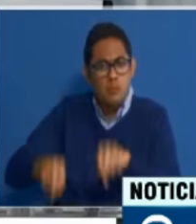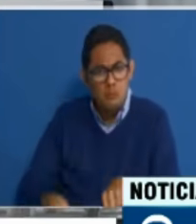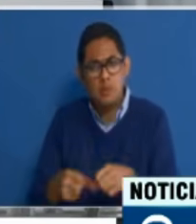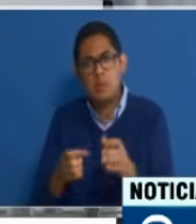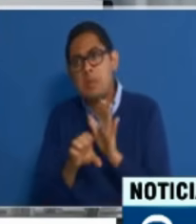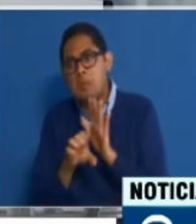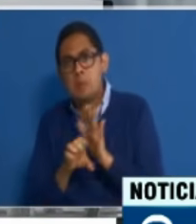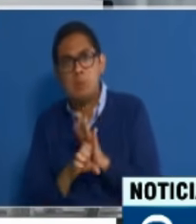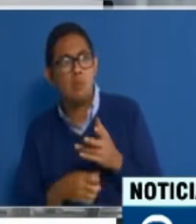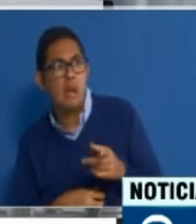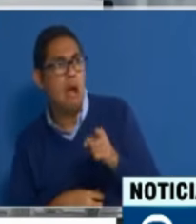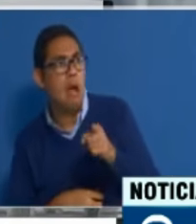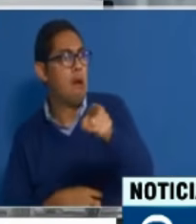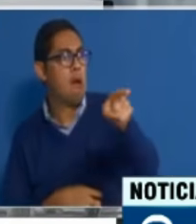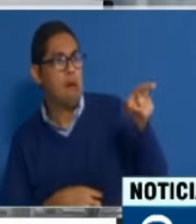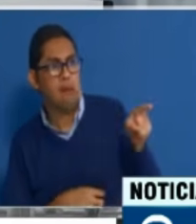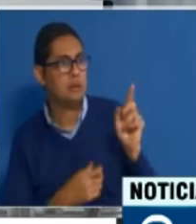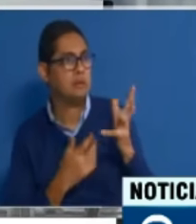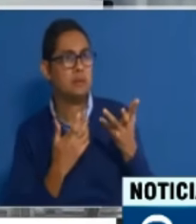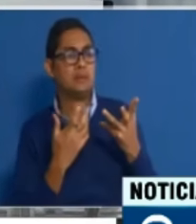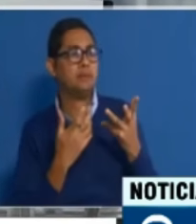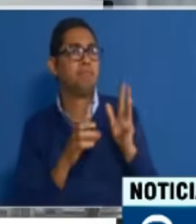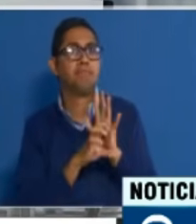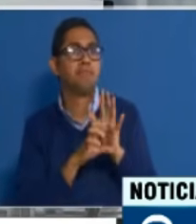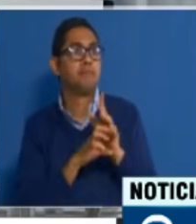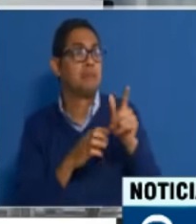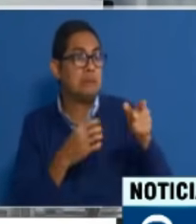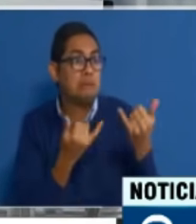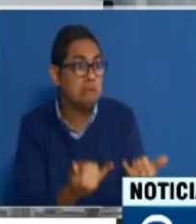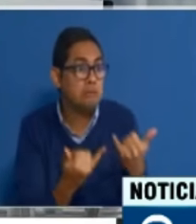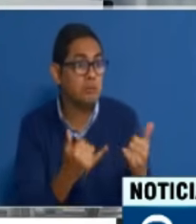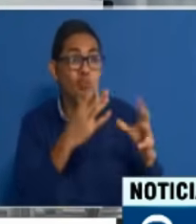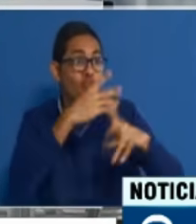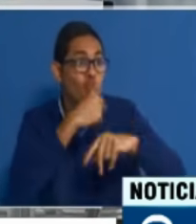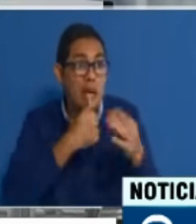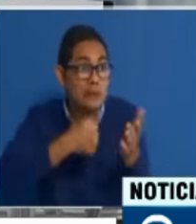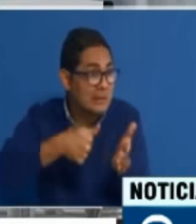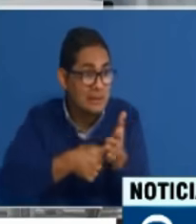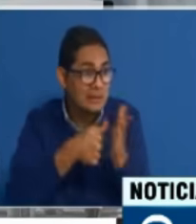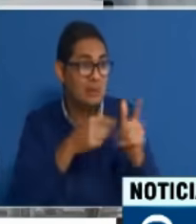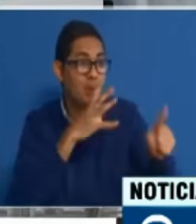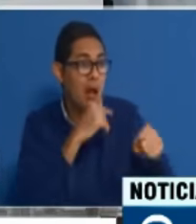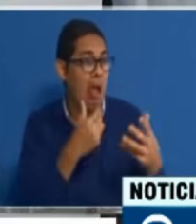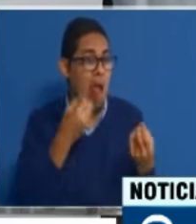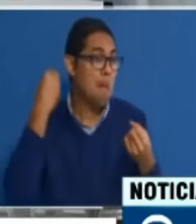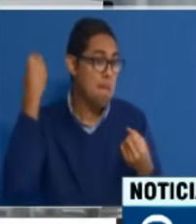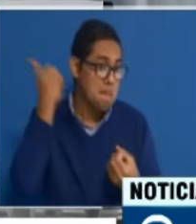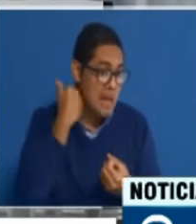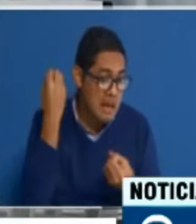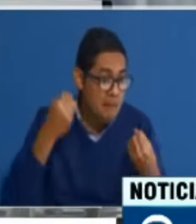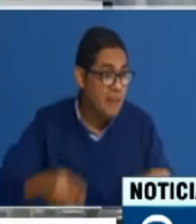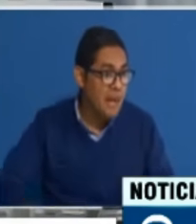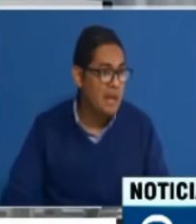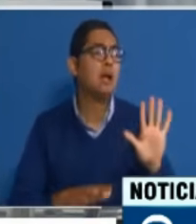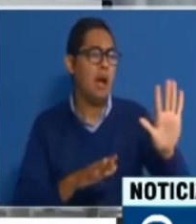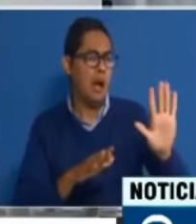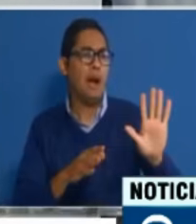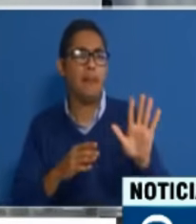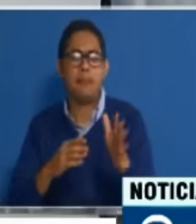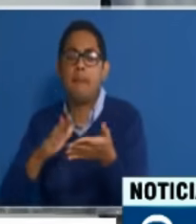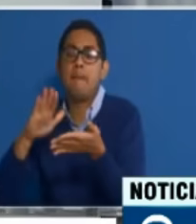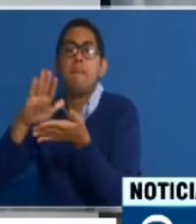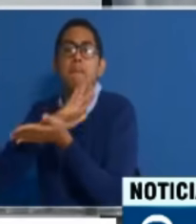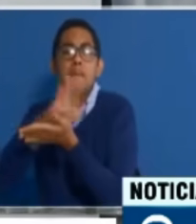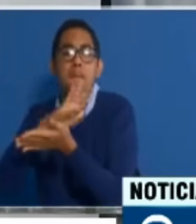en caso de que algún beneficiario no tenga la cédula o la haya perdido.